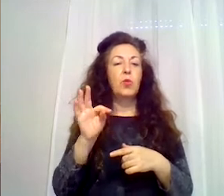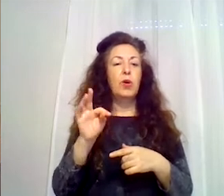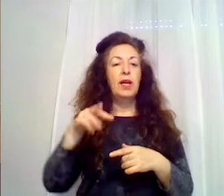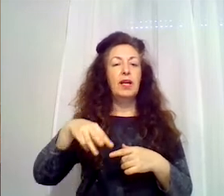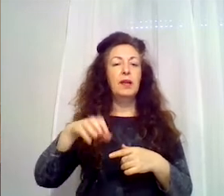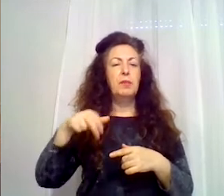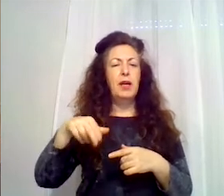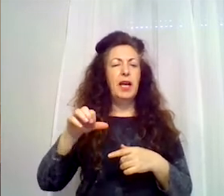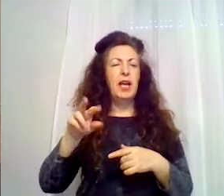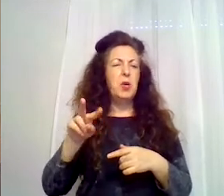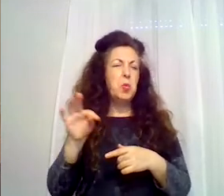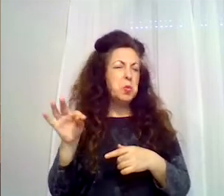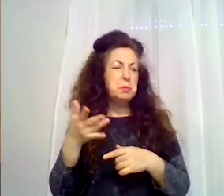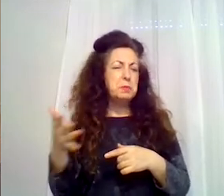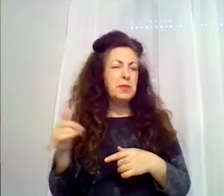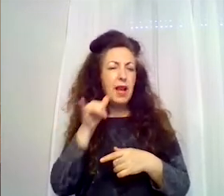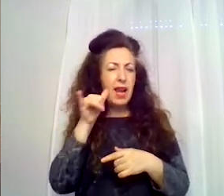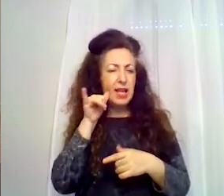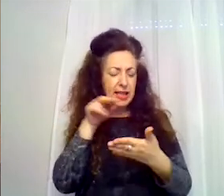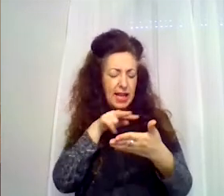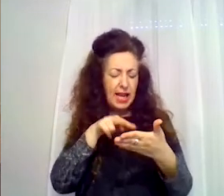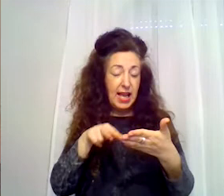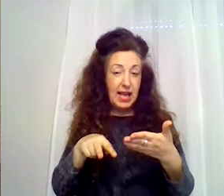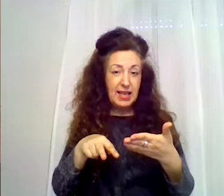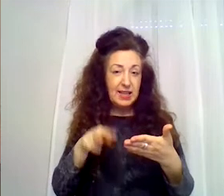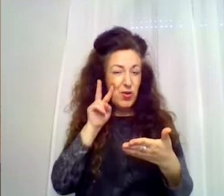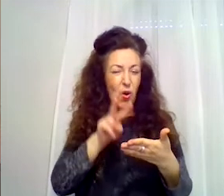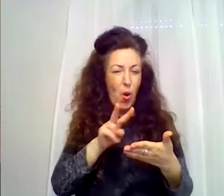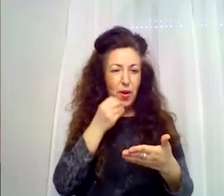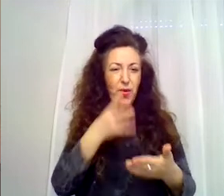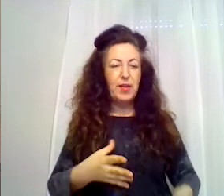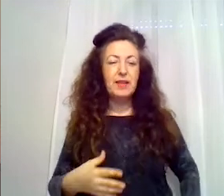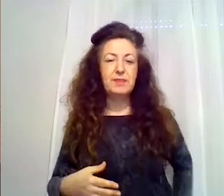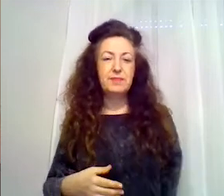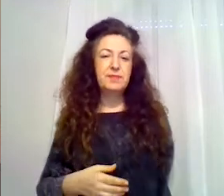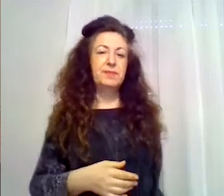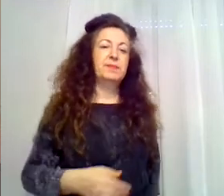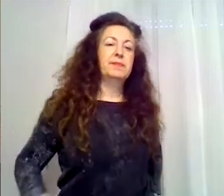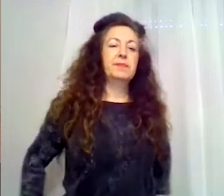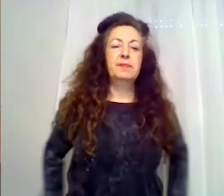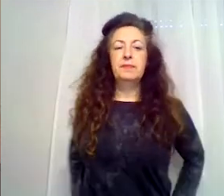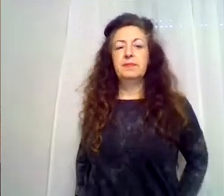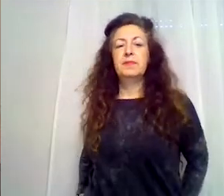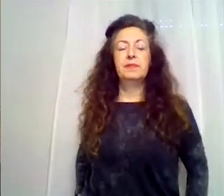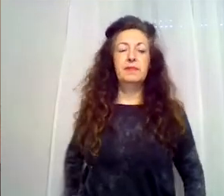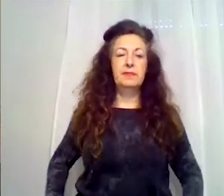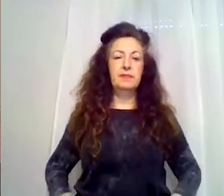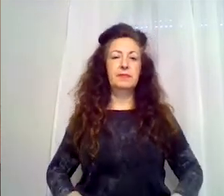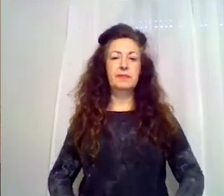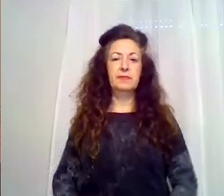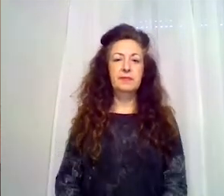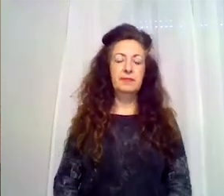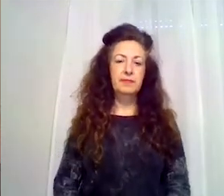las primeras en vehicular todo el mundo del Renacimiento, después Francia, Portugal y